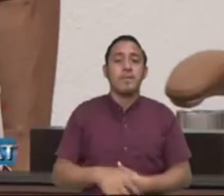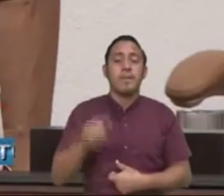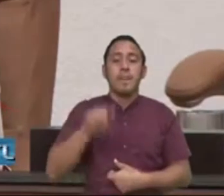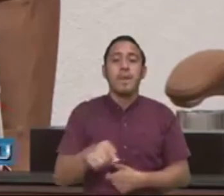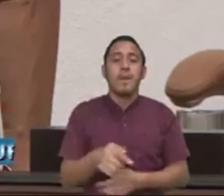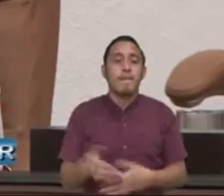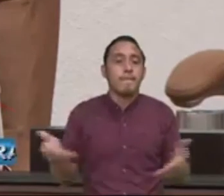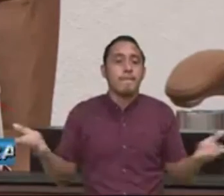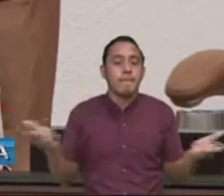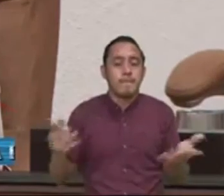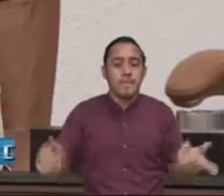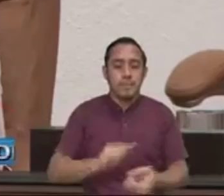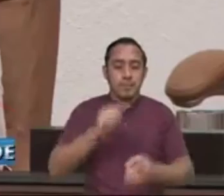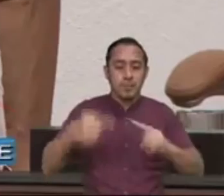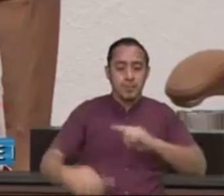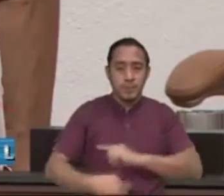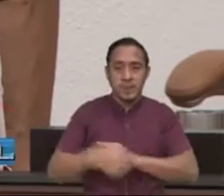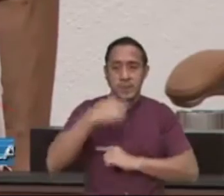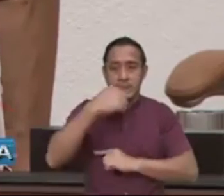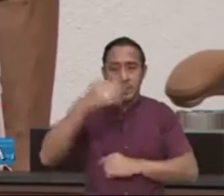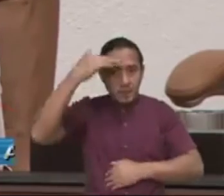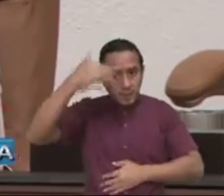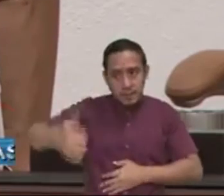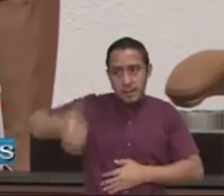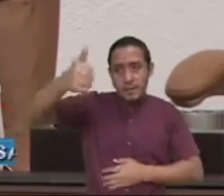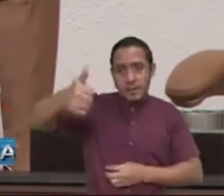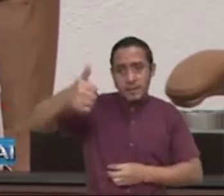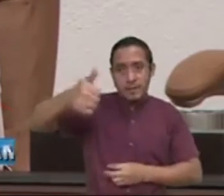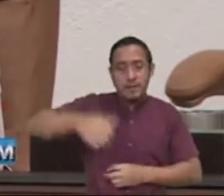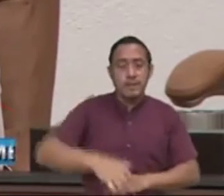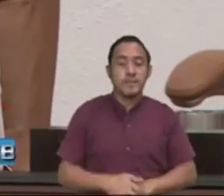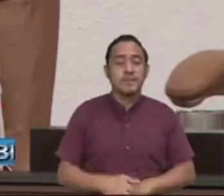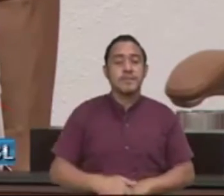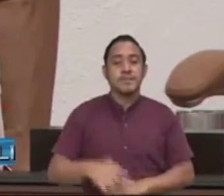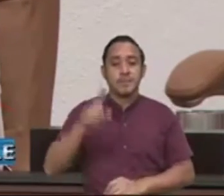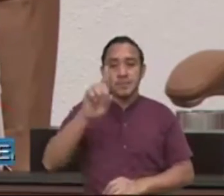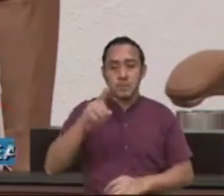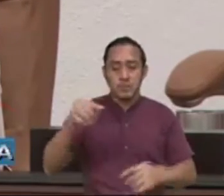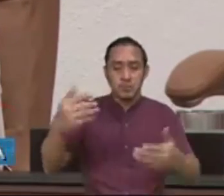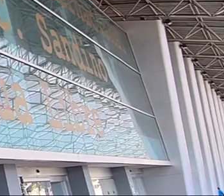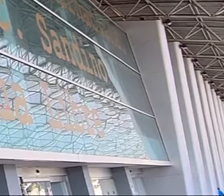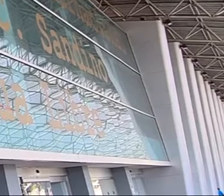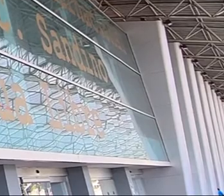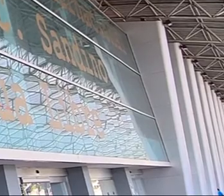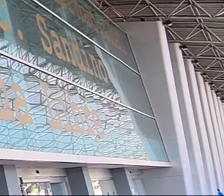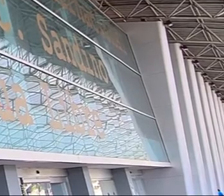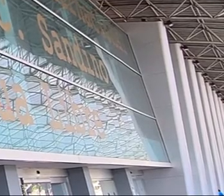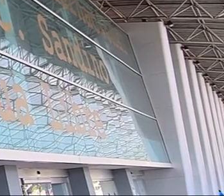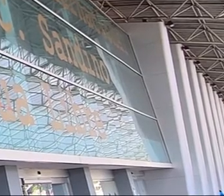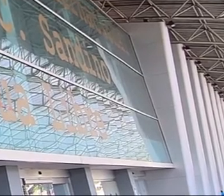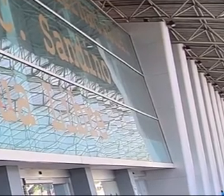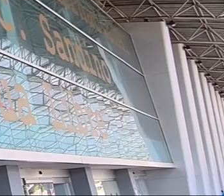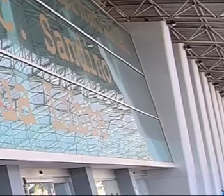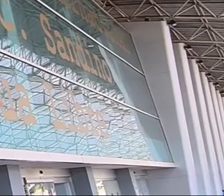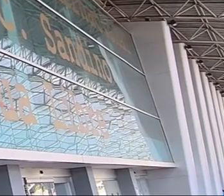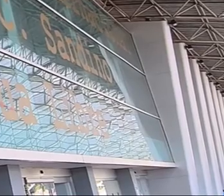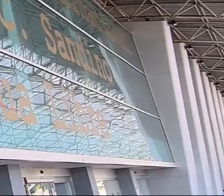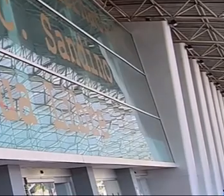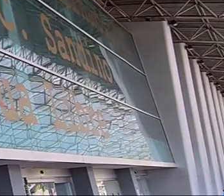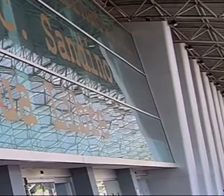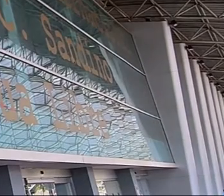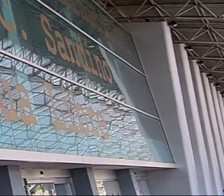el sentido de cambiar la figura de gerente general por los de cogerentes generales.